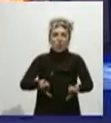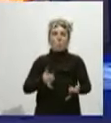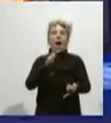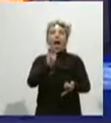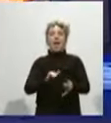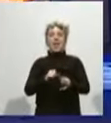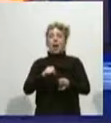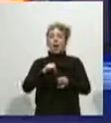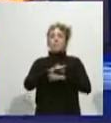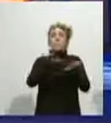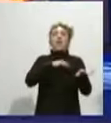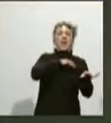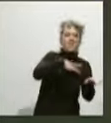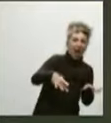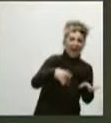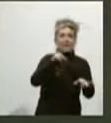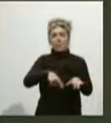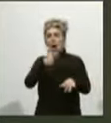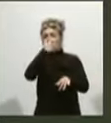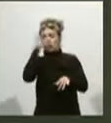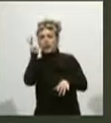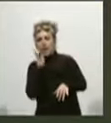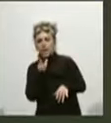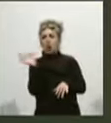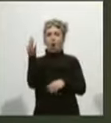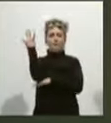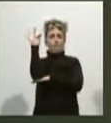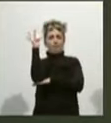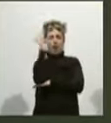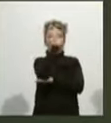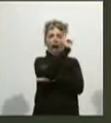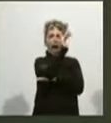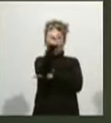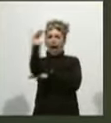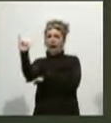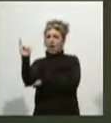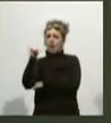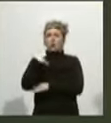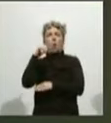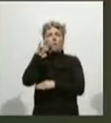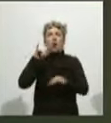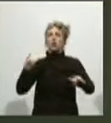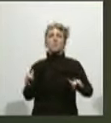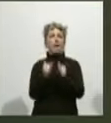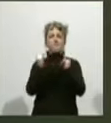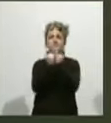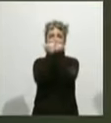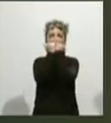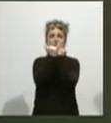a Costa Teguise, pasando por Famara. Yo me imagino, señoras y señores, visitando ese Timan Falla con esas